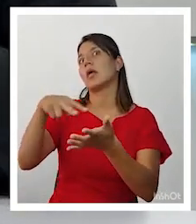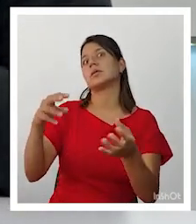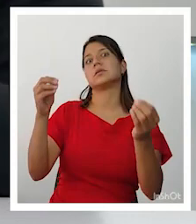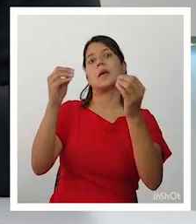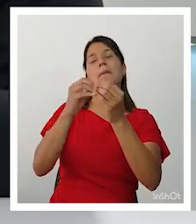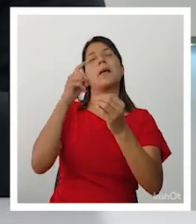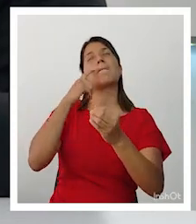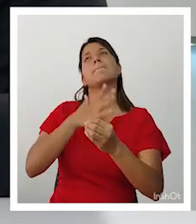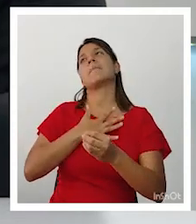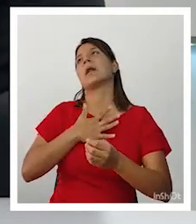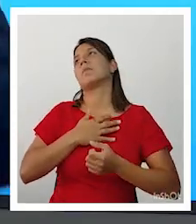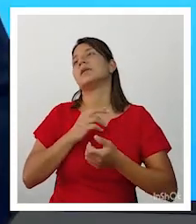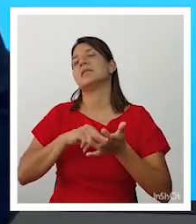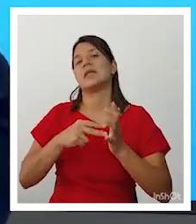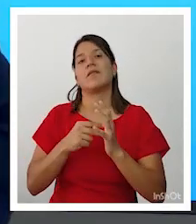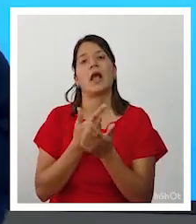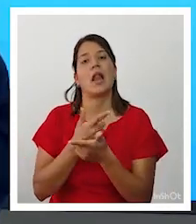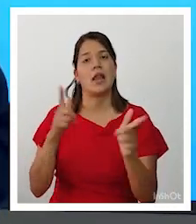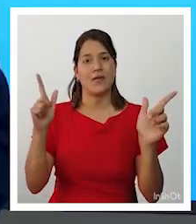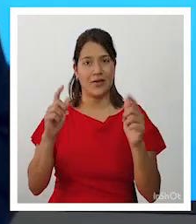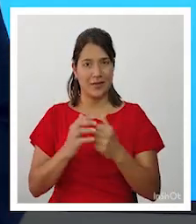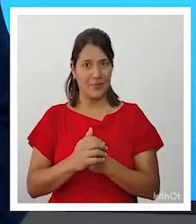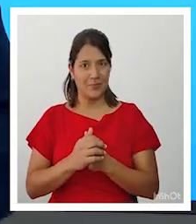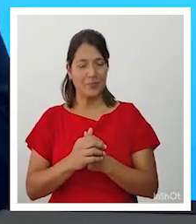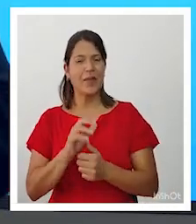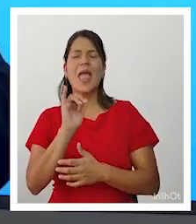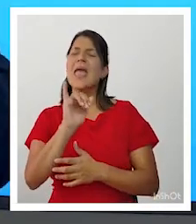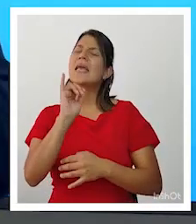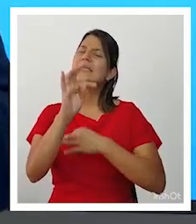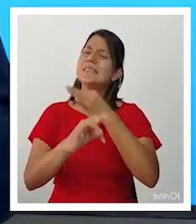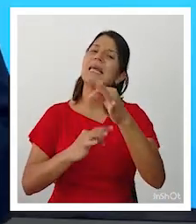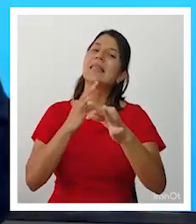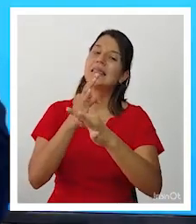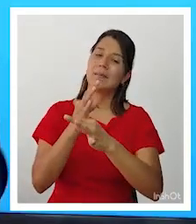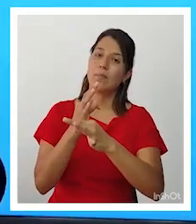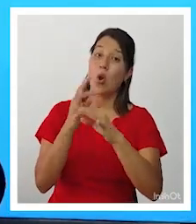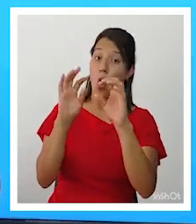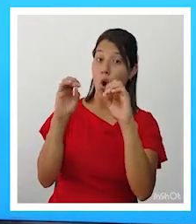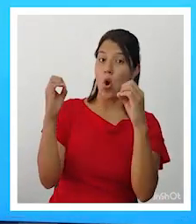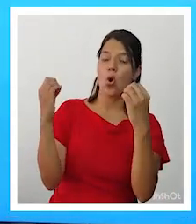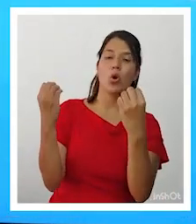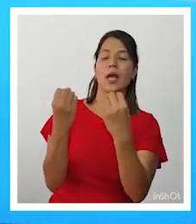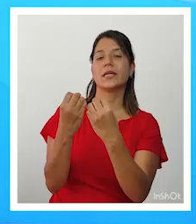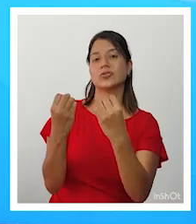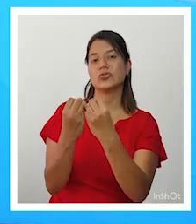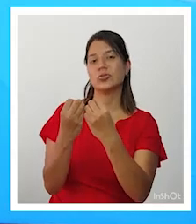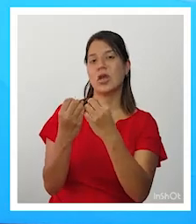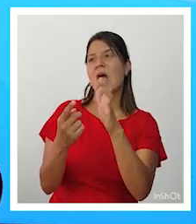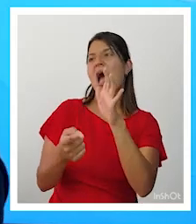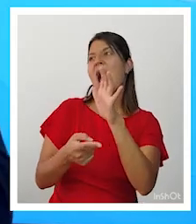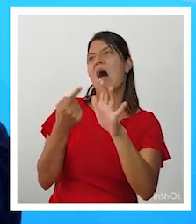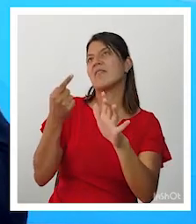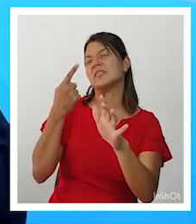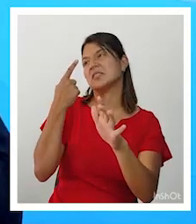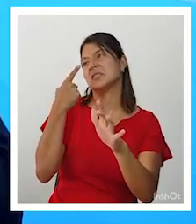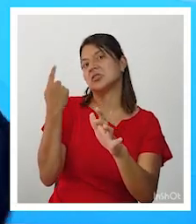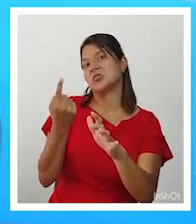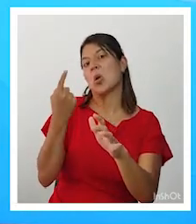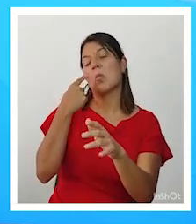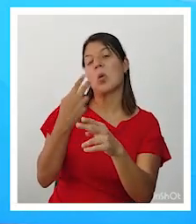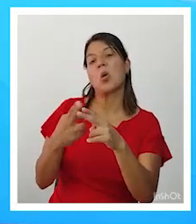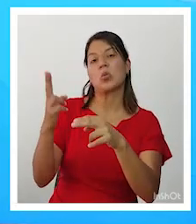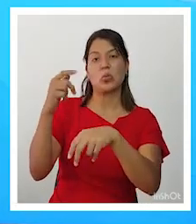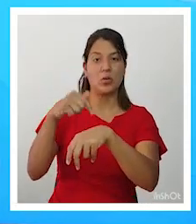liberador en eso. Este tipo de organizaciones de pronto son pasajeras. Una persona